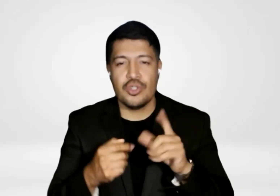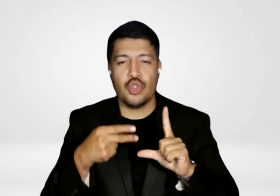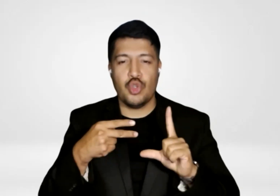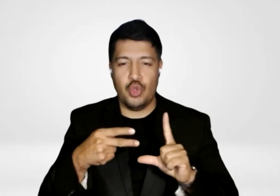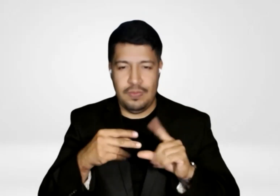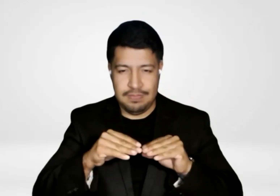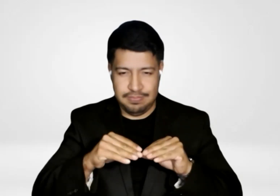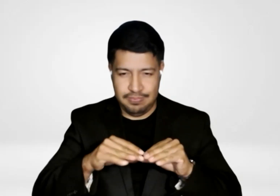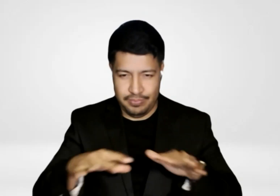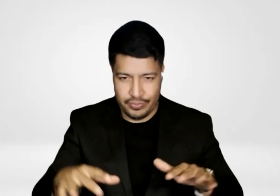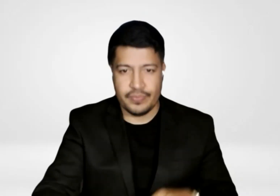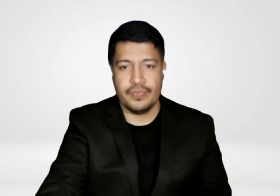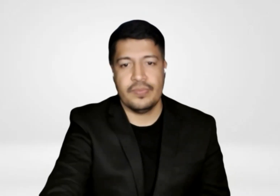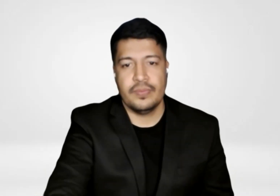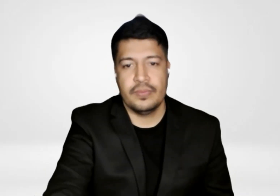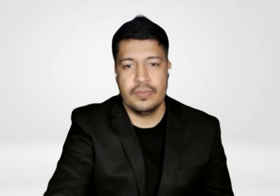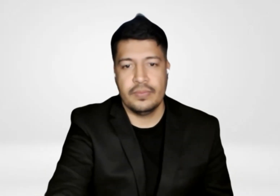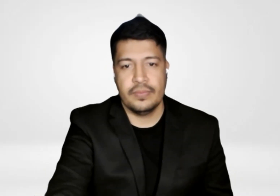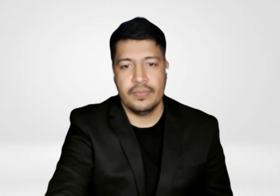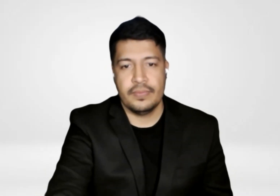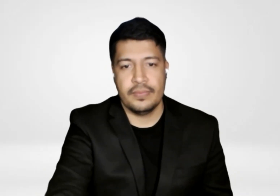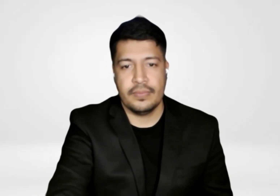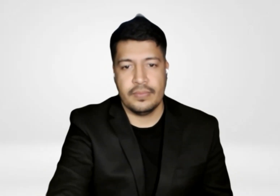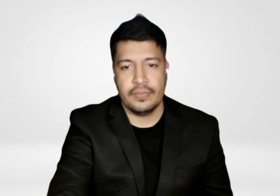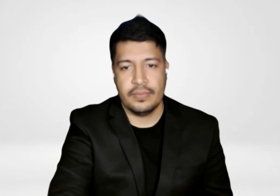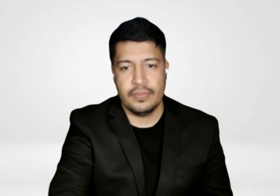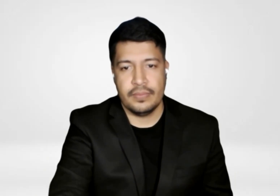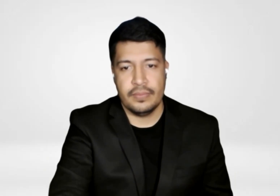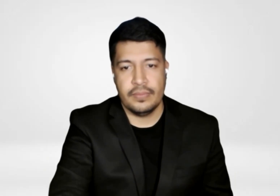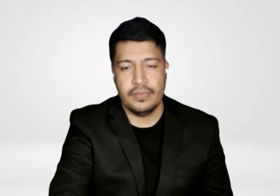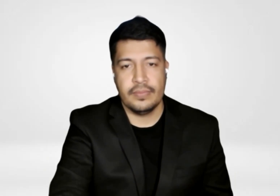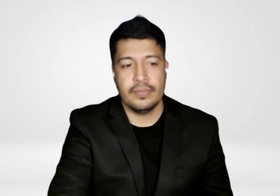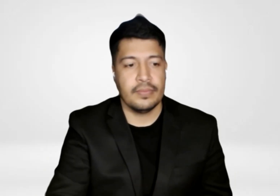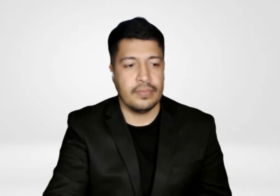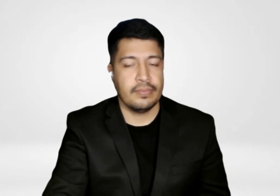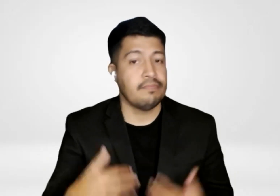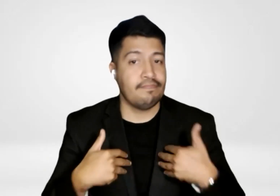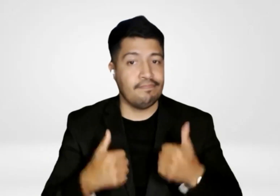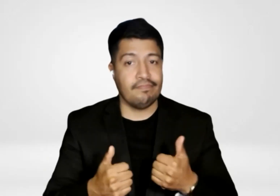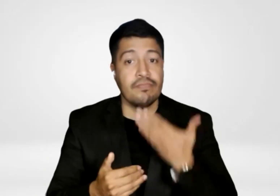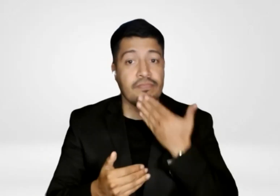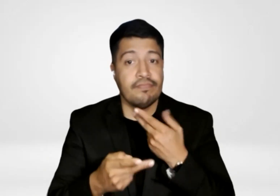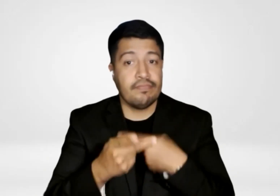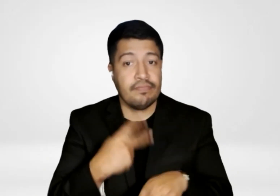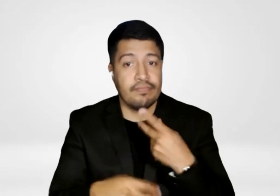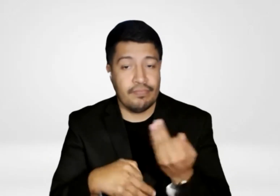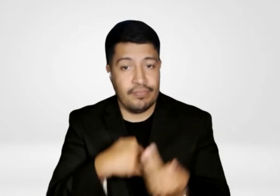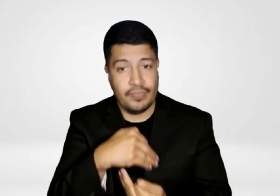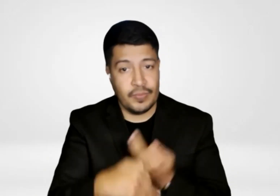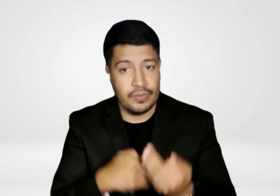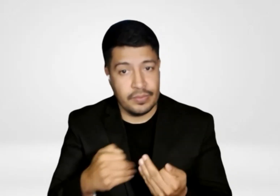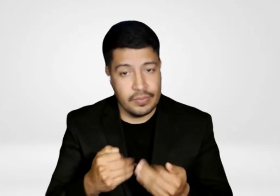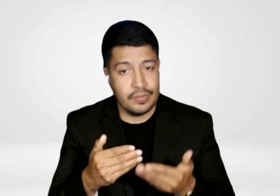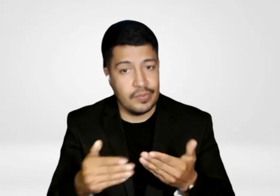en ocasiones se ve mejor la interpretación de lengua de señas. Le damos la bienvenida a la